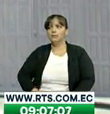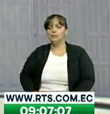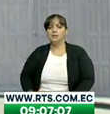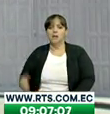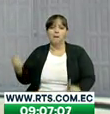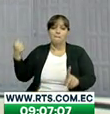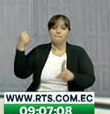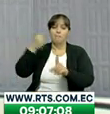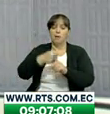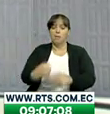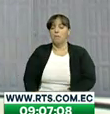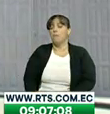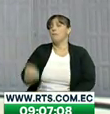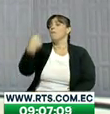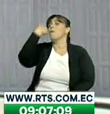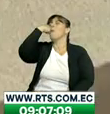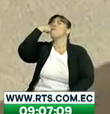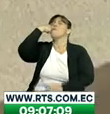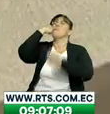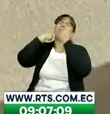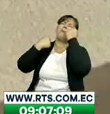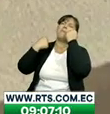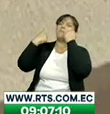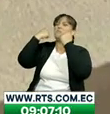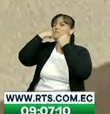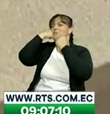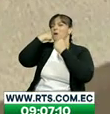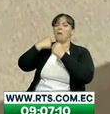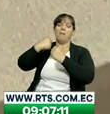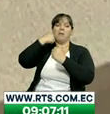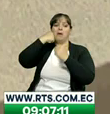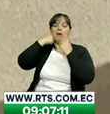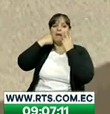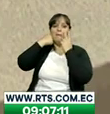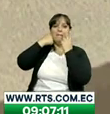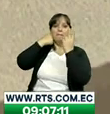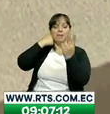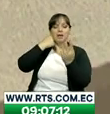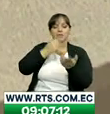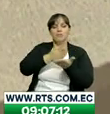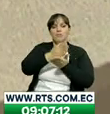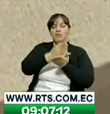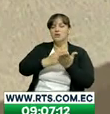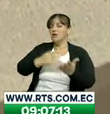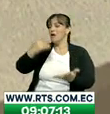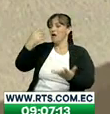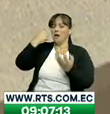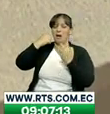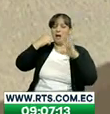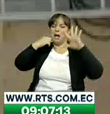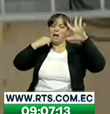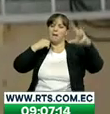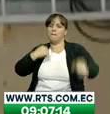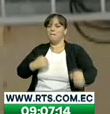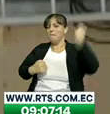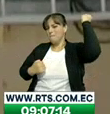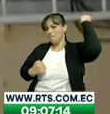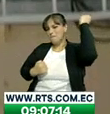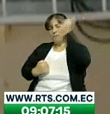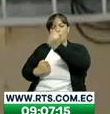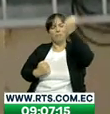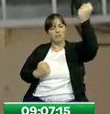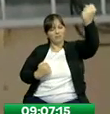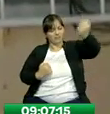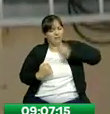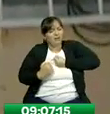golpeada supuestamente alcanzó un cuchillo y en medio de la desesperación una puñalada a la altura del tórax malherido el